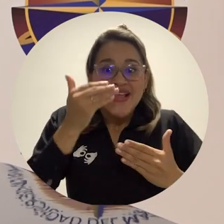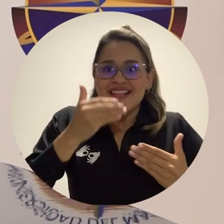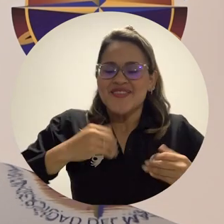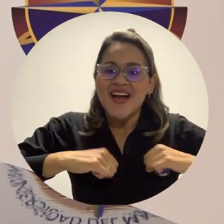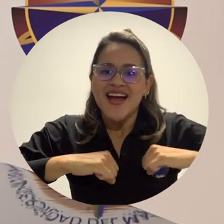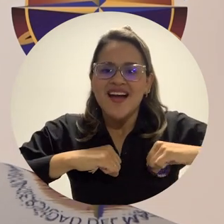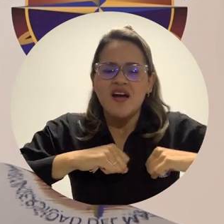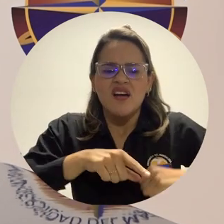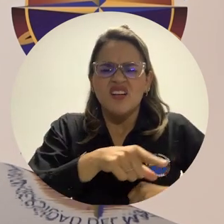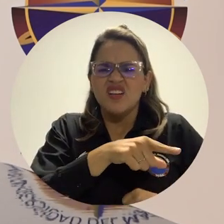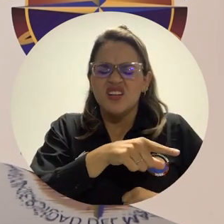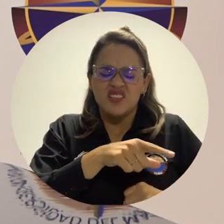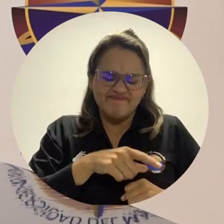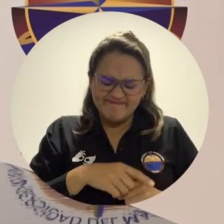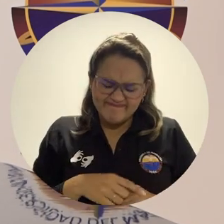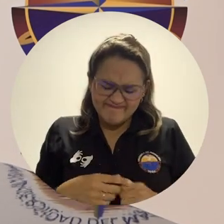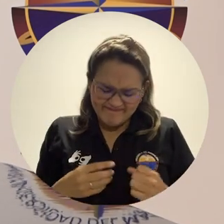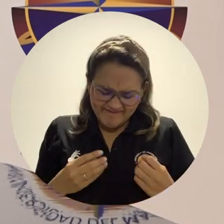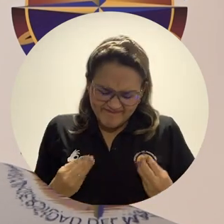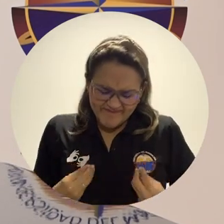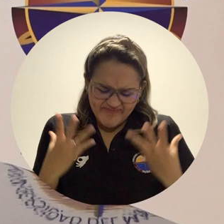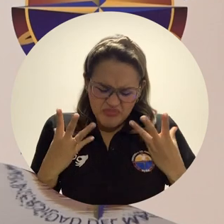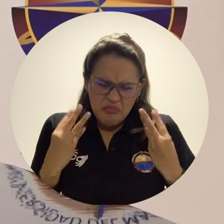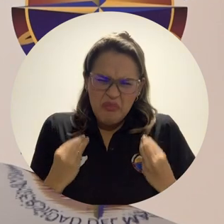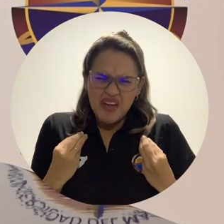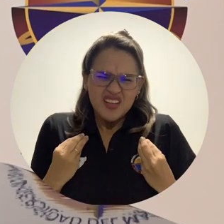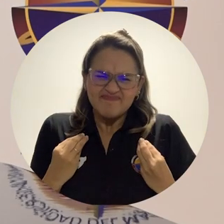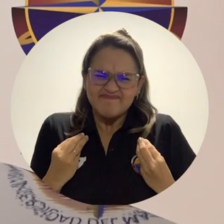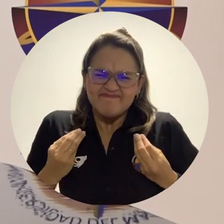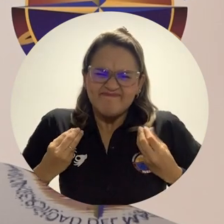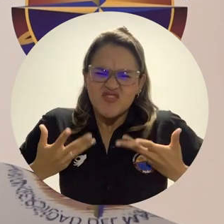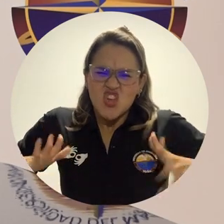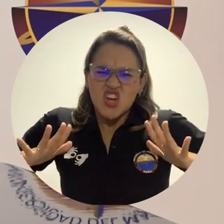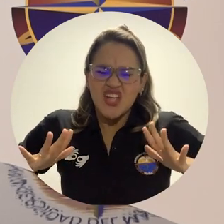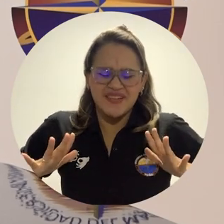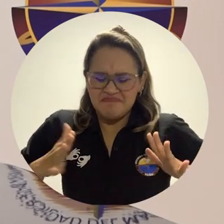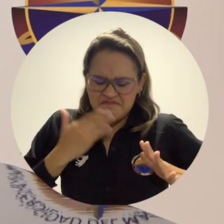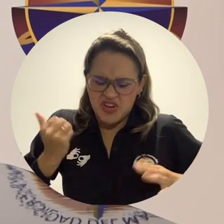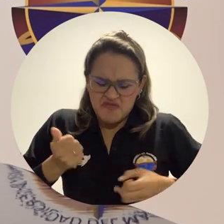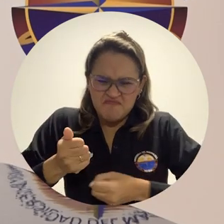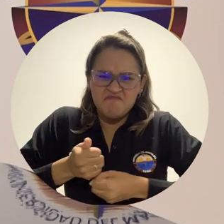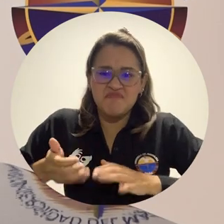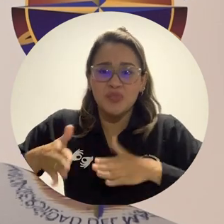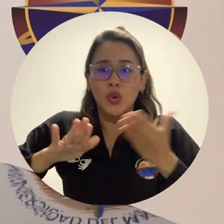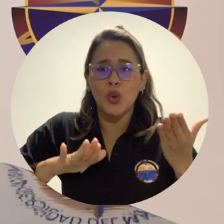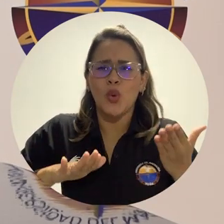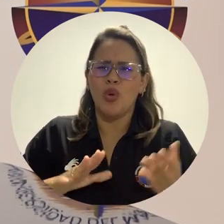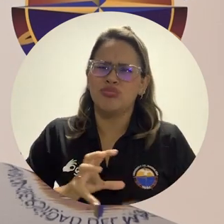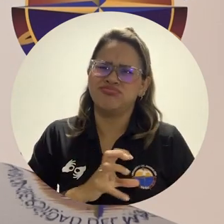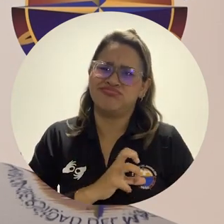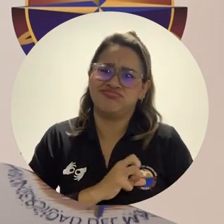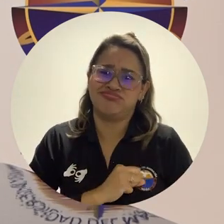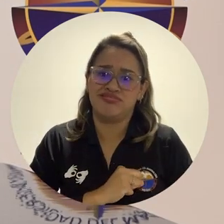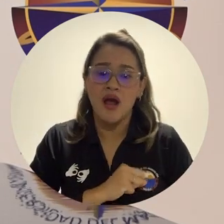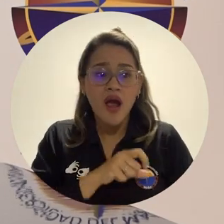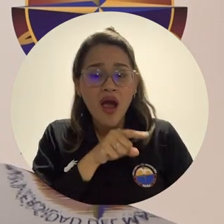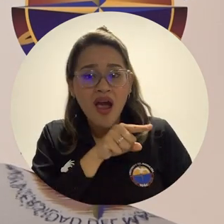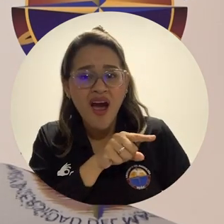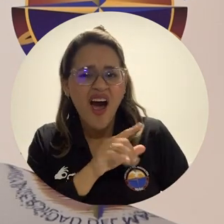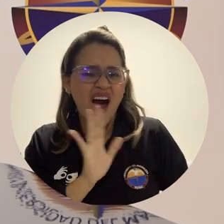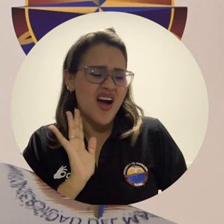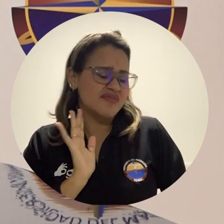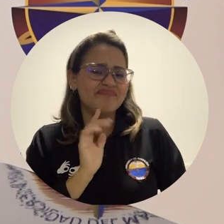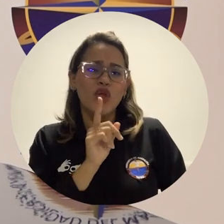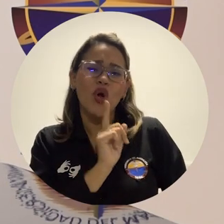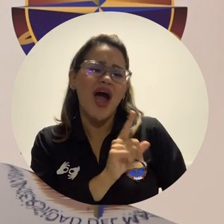están empezando a vivir toman la decisión de renunciar a su vida. Y cuando un joven renuncia a su vida, creo que es una falla para